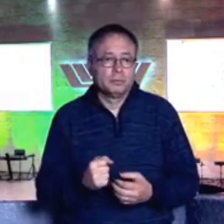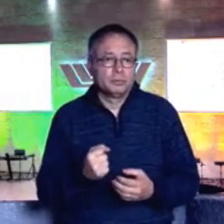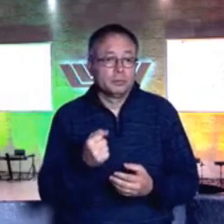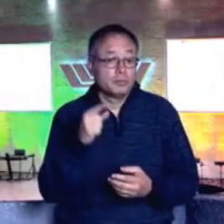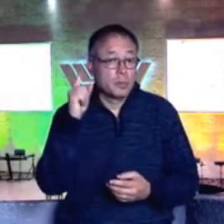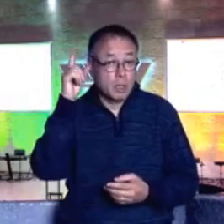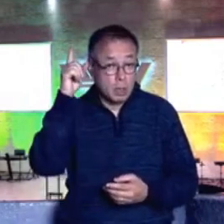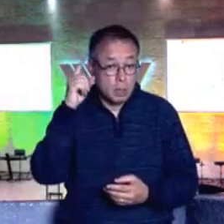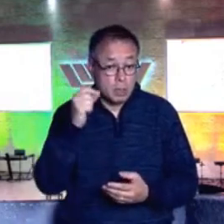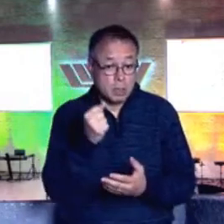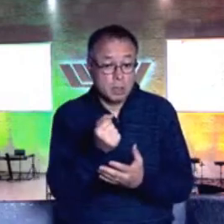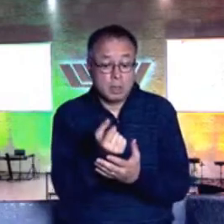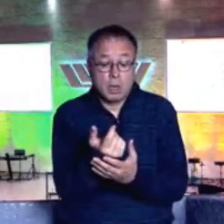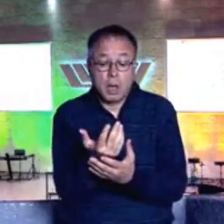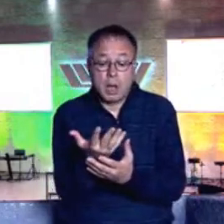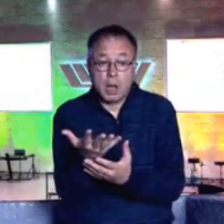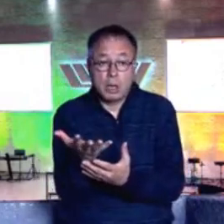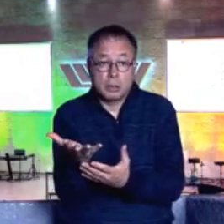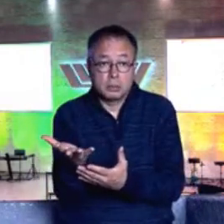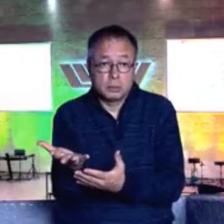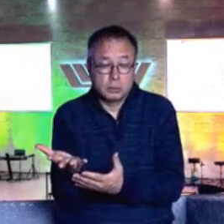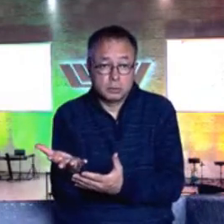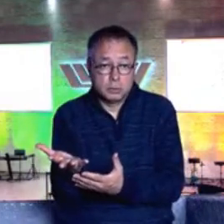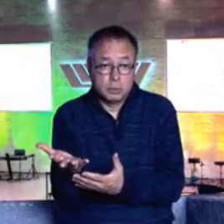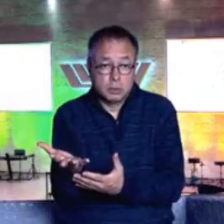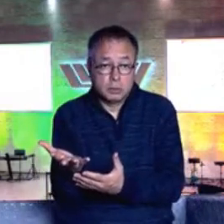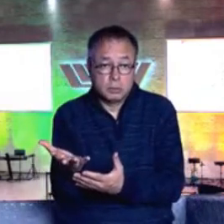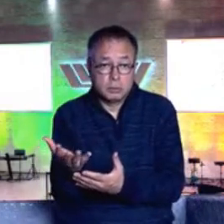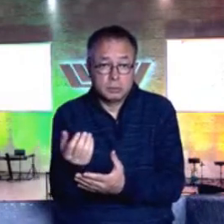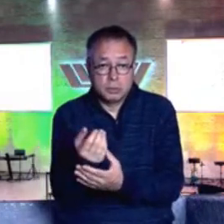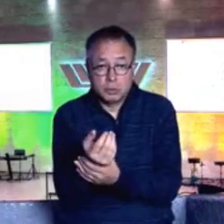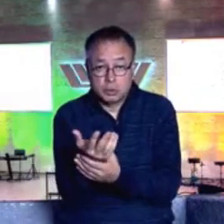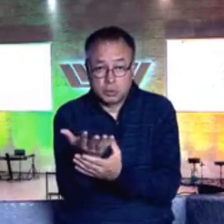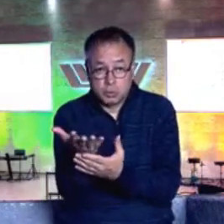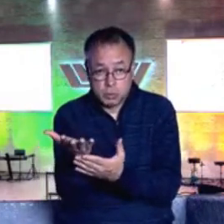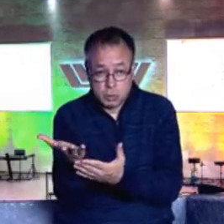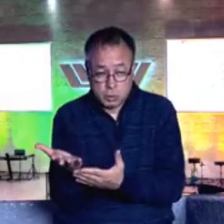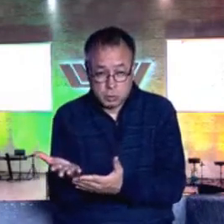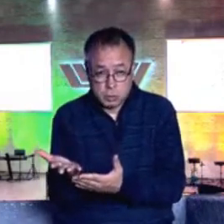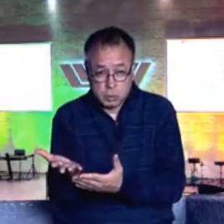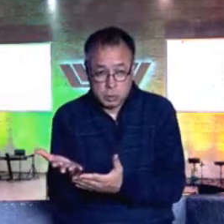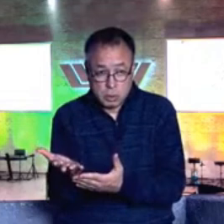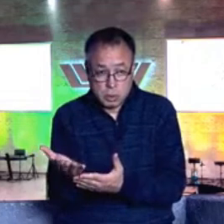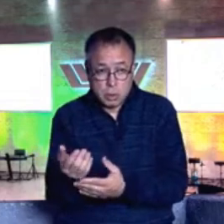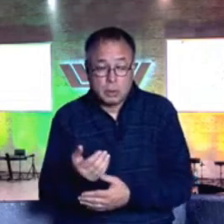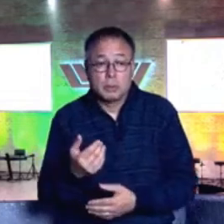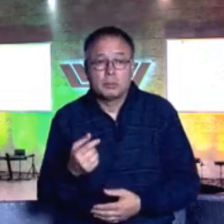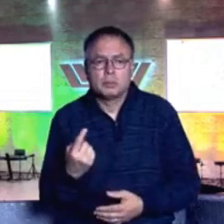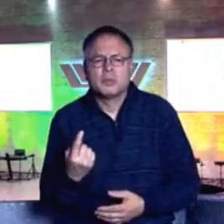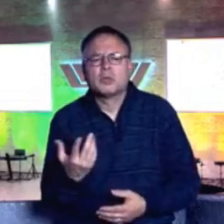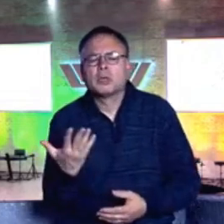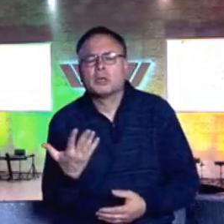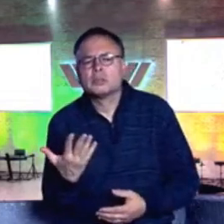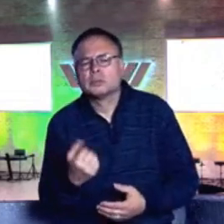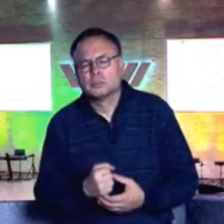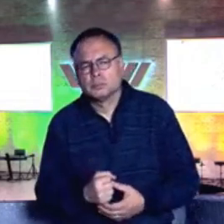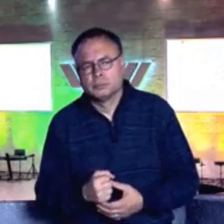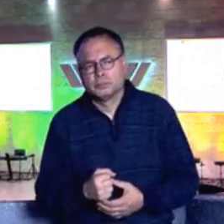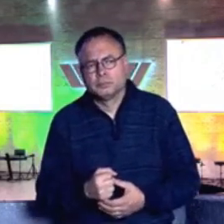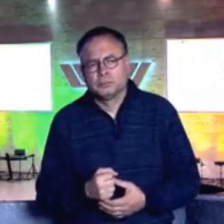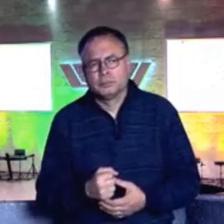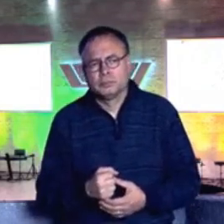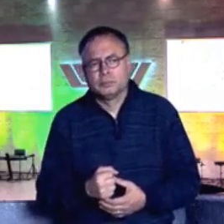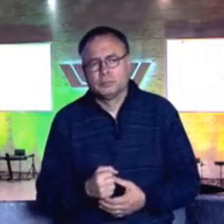mano abres tu mano fíjate bien el señor abre su mano Y qué hace contigo o qué quiere hacer contigo